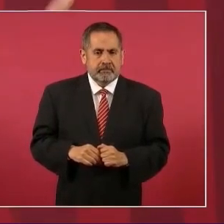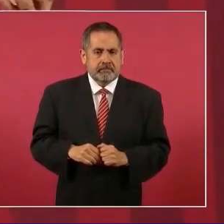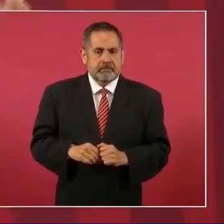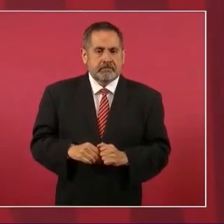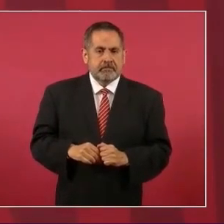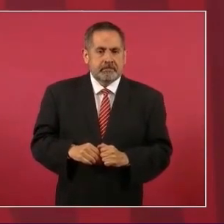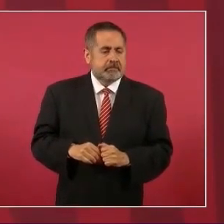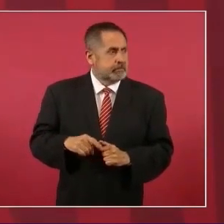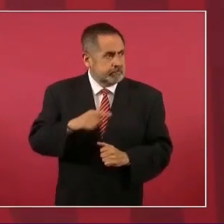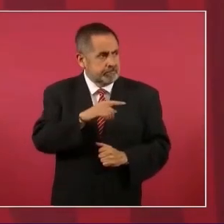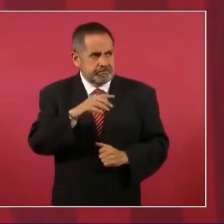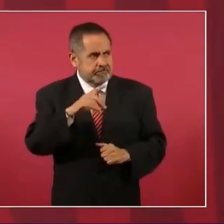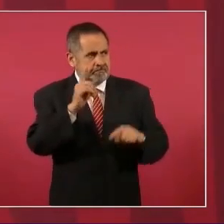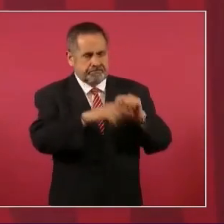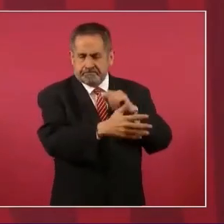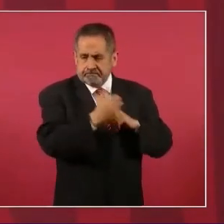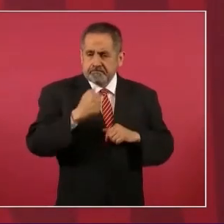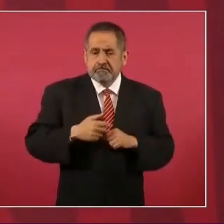entrega la tierra a los campesinos.